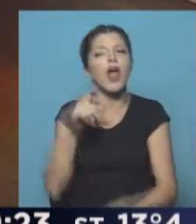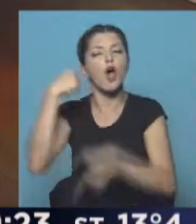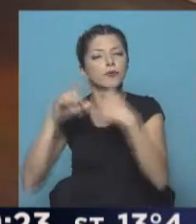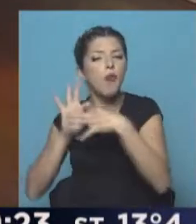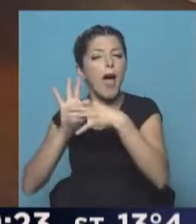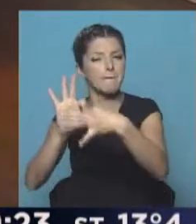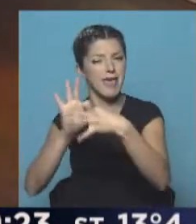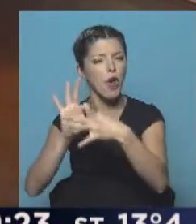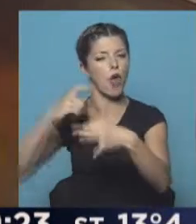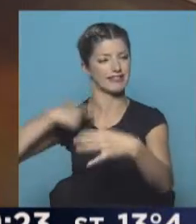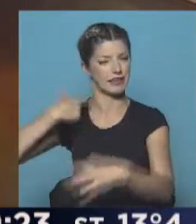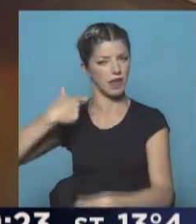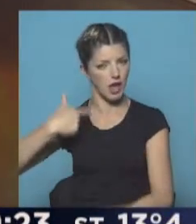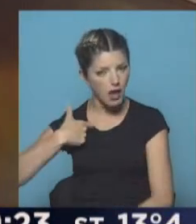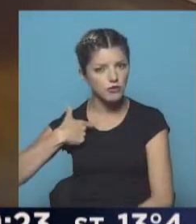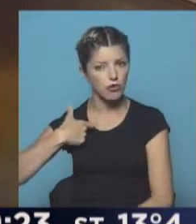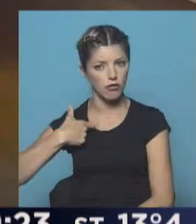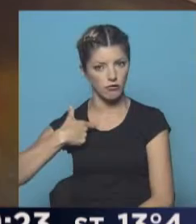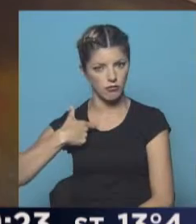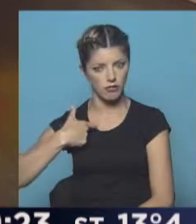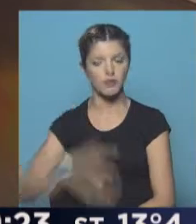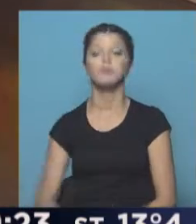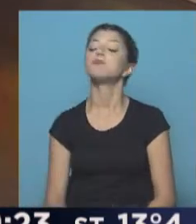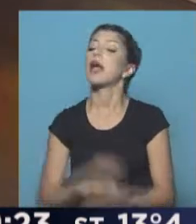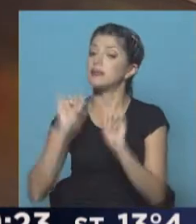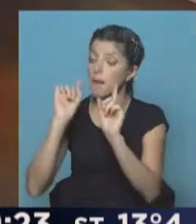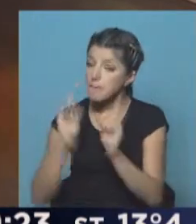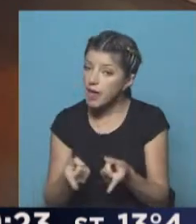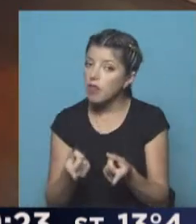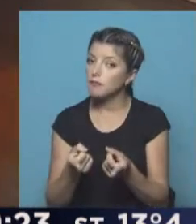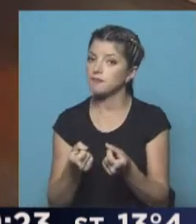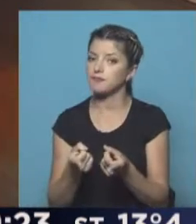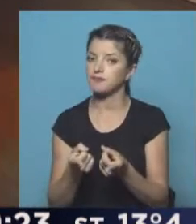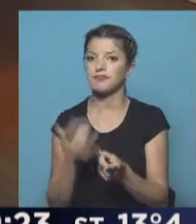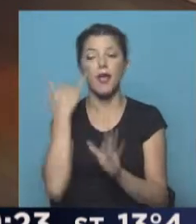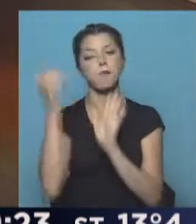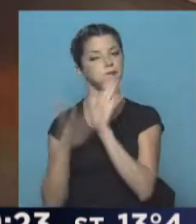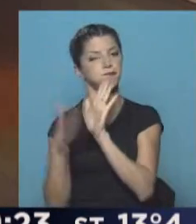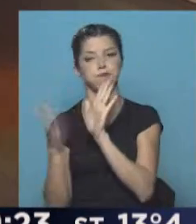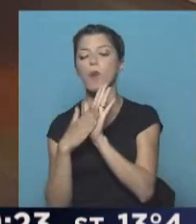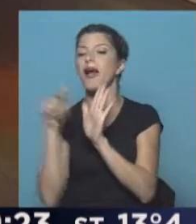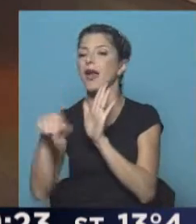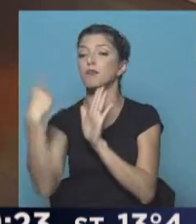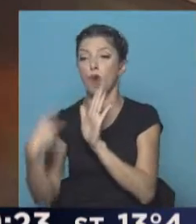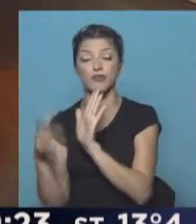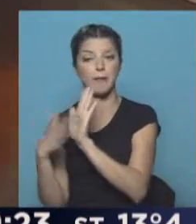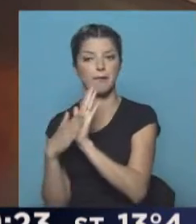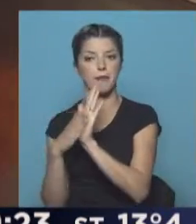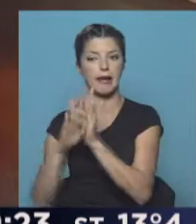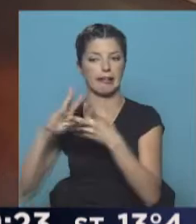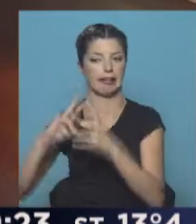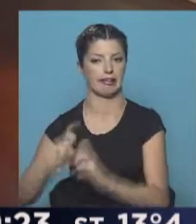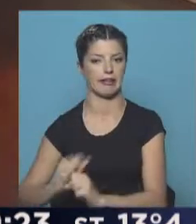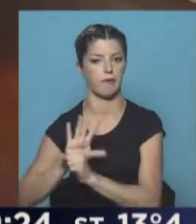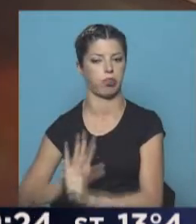que maneja el sindicato, y además que digamos que ya se comprobó que destruyó materiales de prueba para la